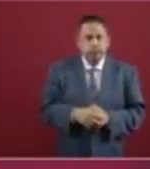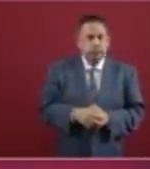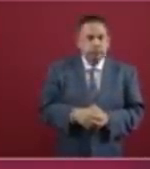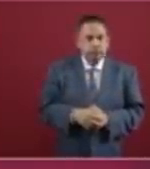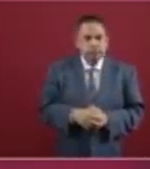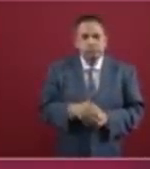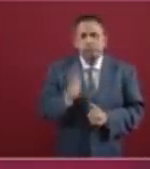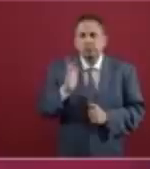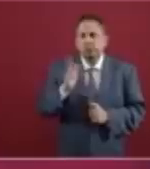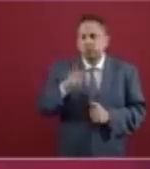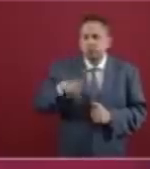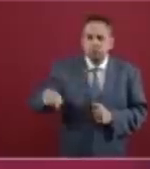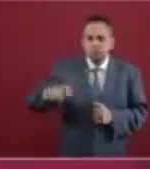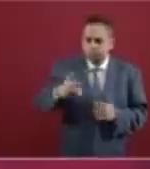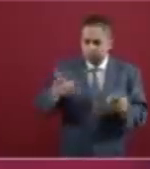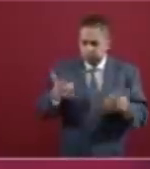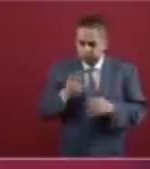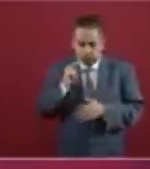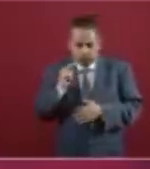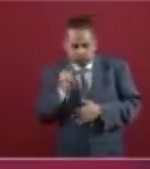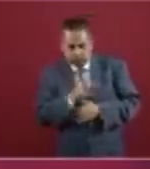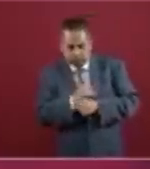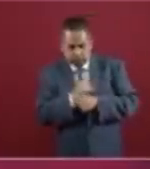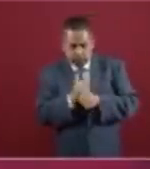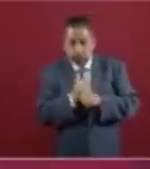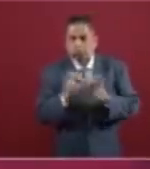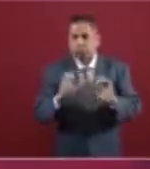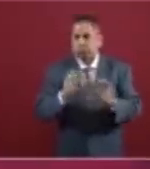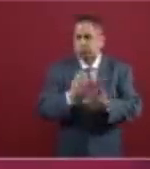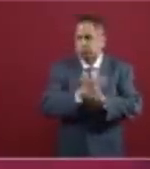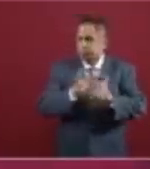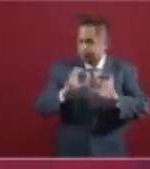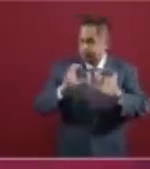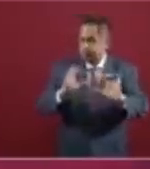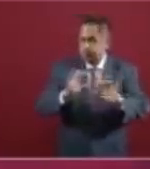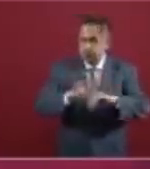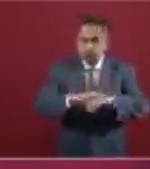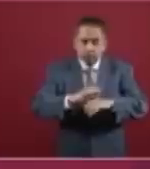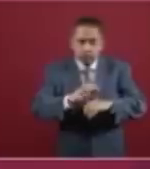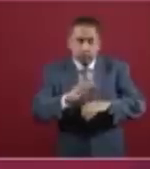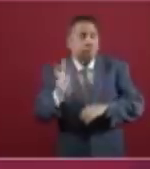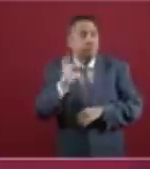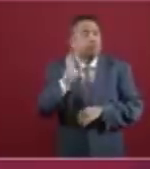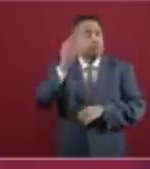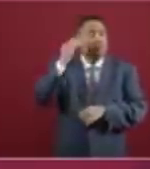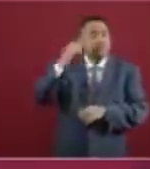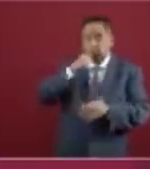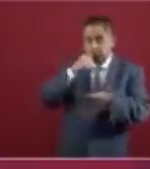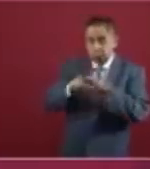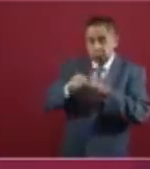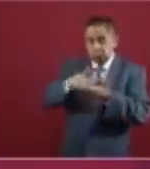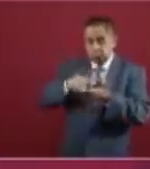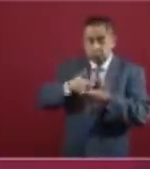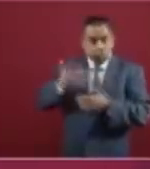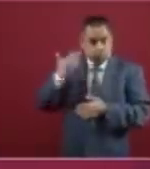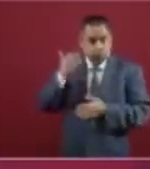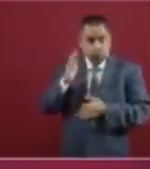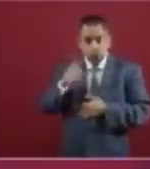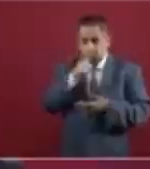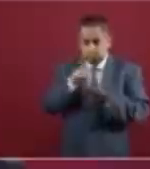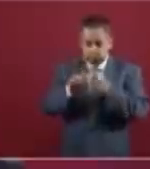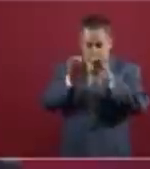se está actuando de manera preventiva. Cuando envié, cuando